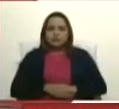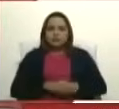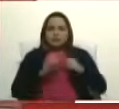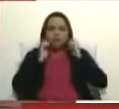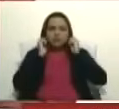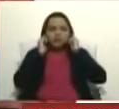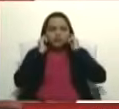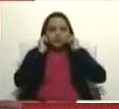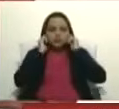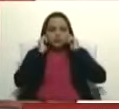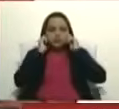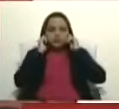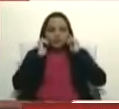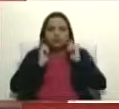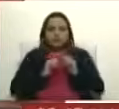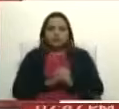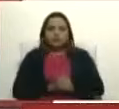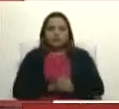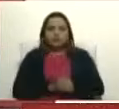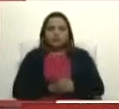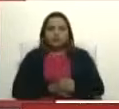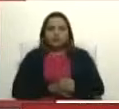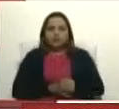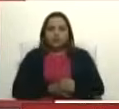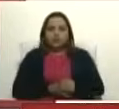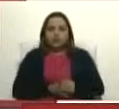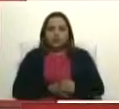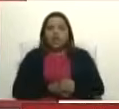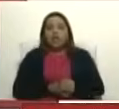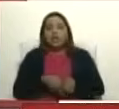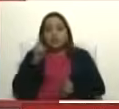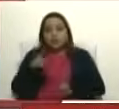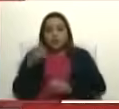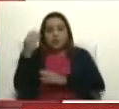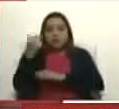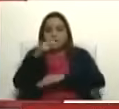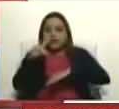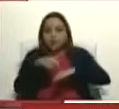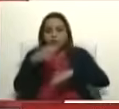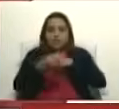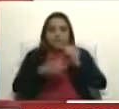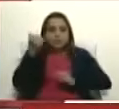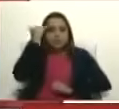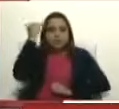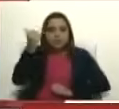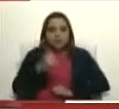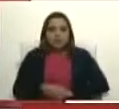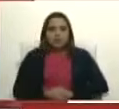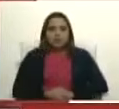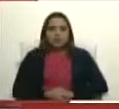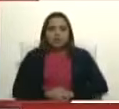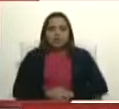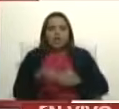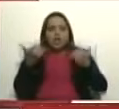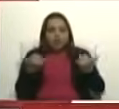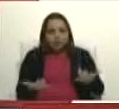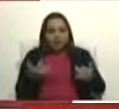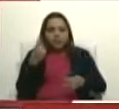El Poder Legislativo, por ejemplo, que fue el de la iniciativa para este referéndum, le corresponden tareas